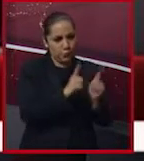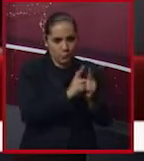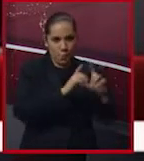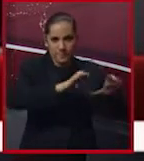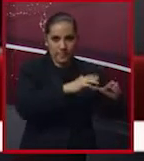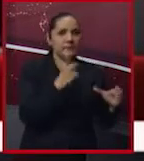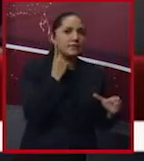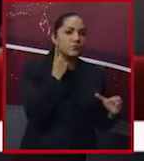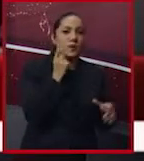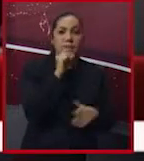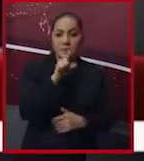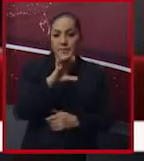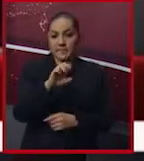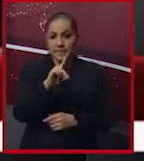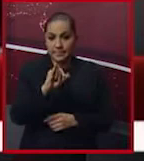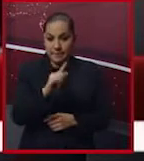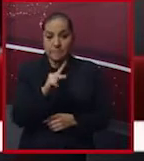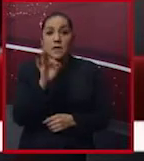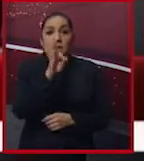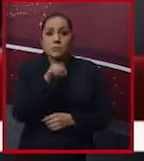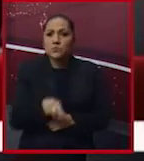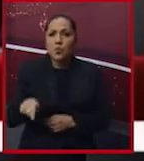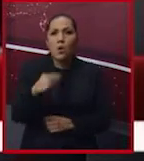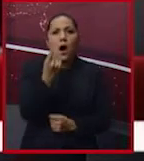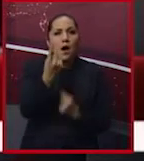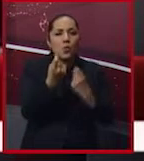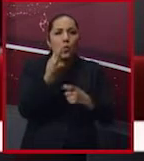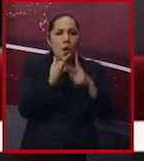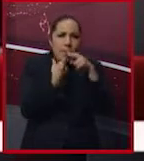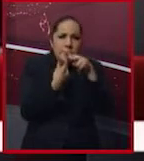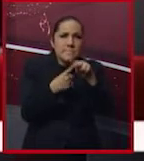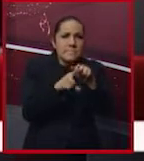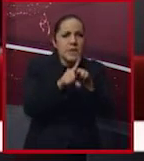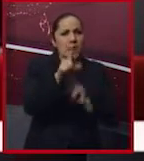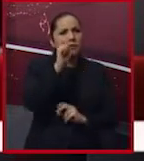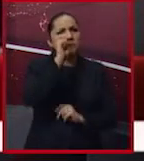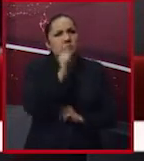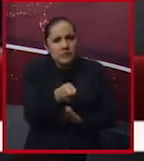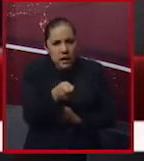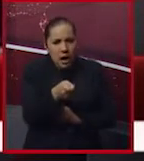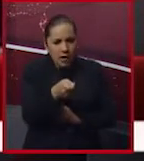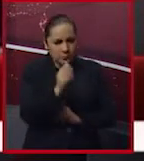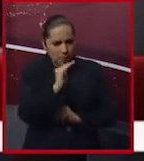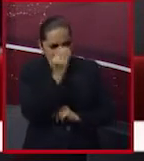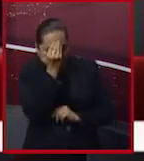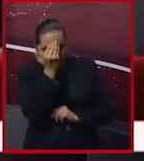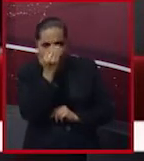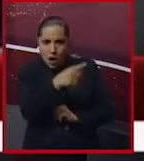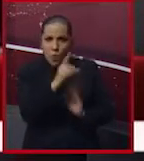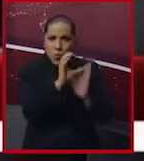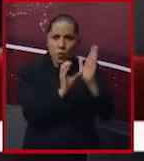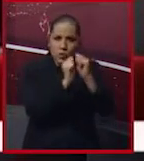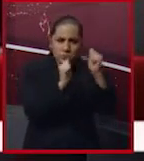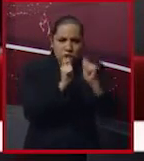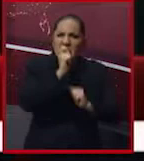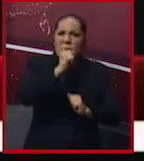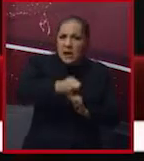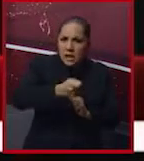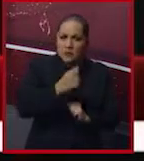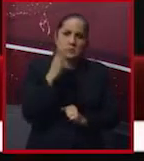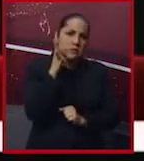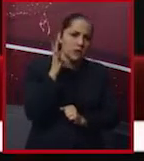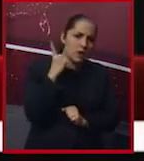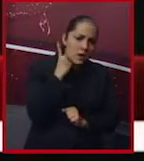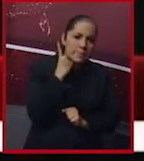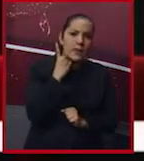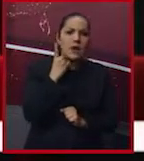están empezando a conocer no solamente el sistema jurídico, sino el quehacer de las cámaras, el